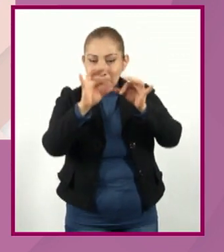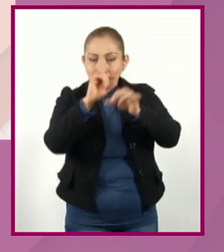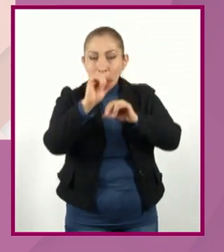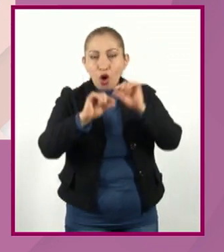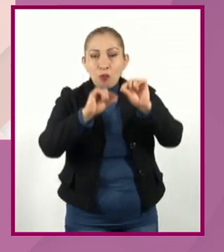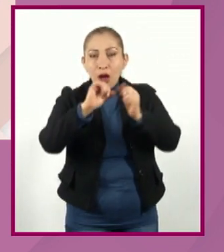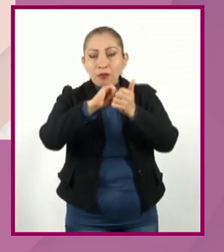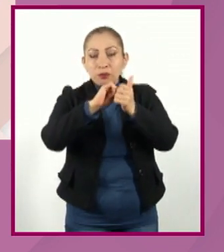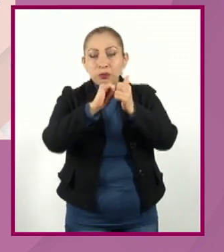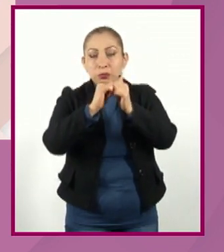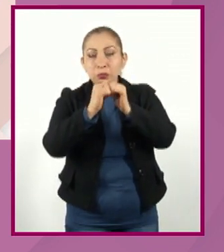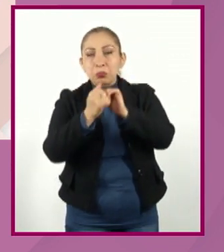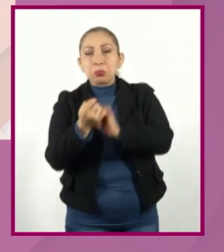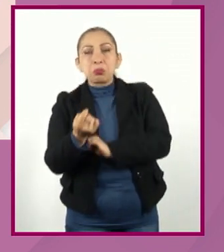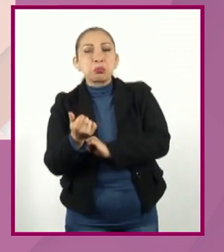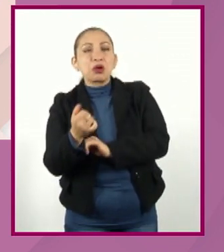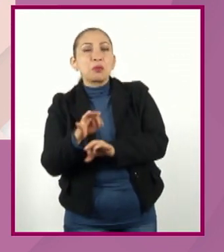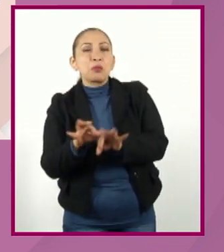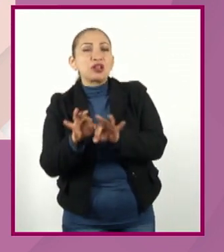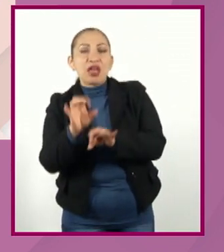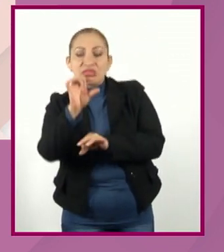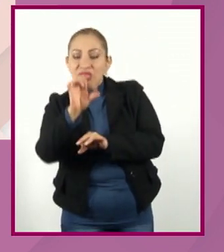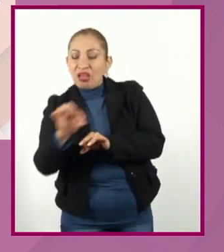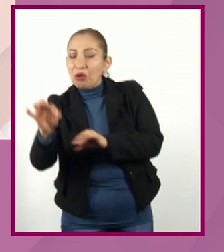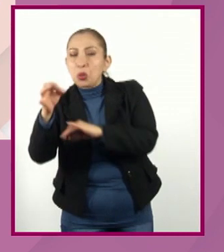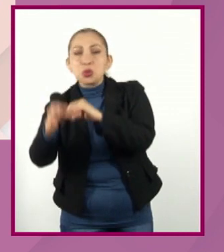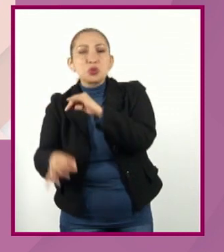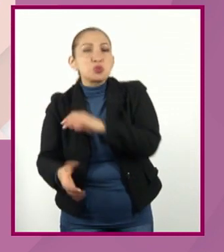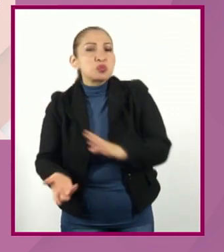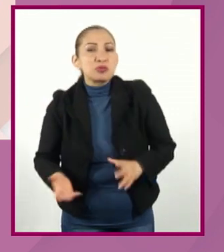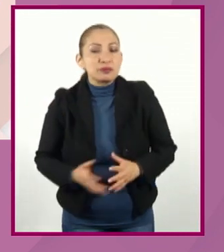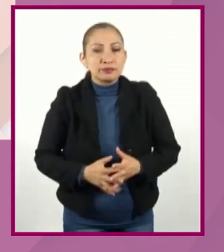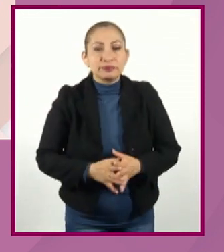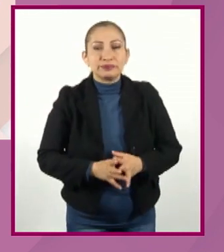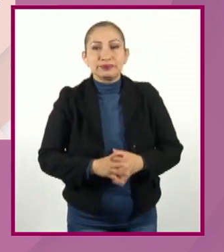mientras que lo menos importante se colocará al final de este.